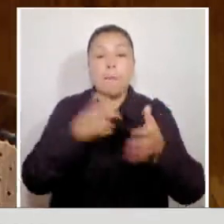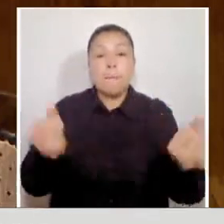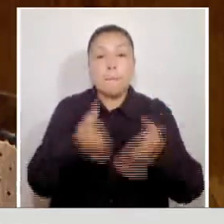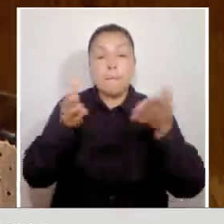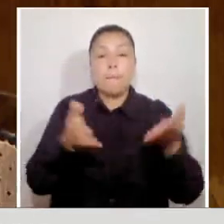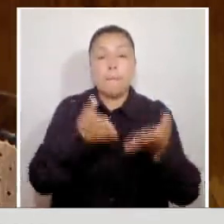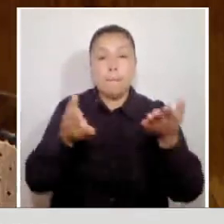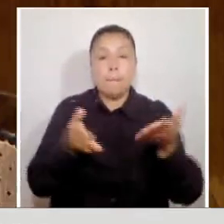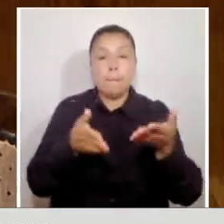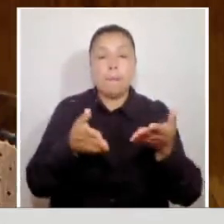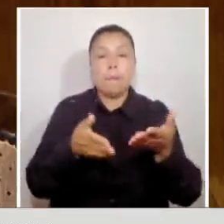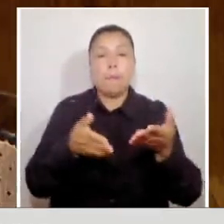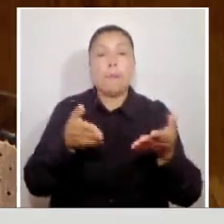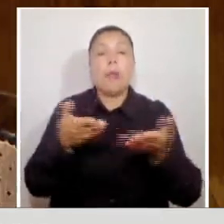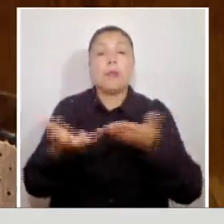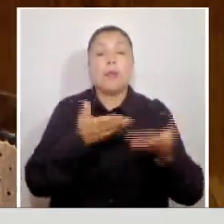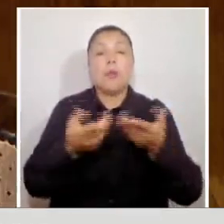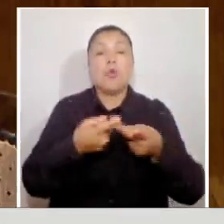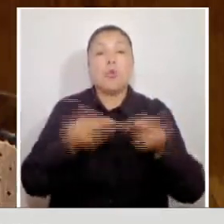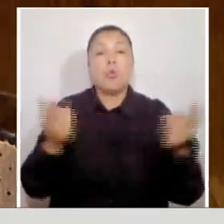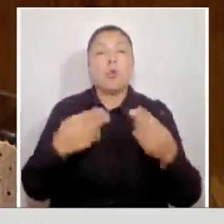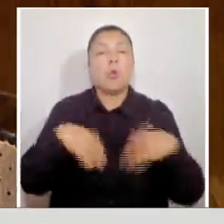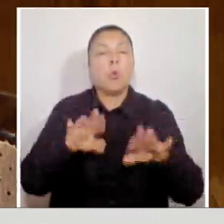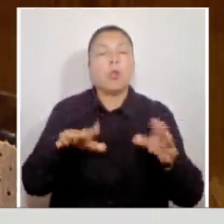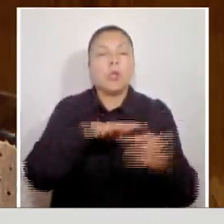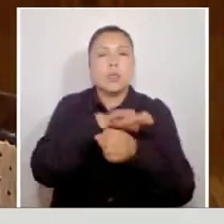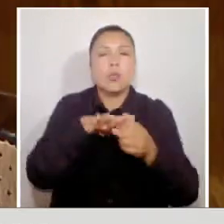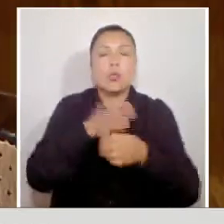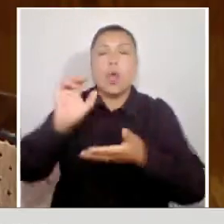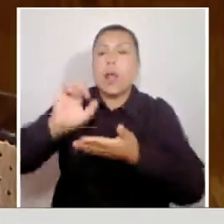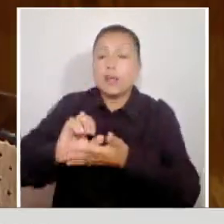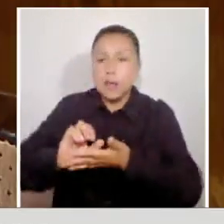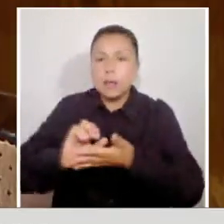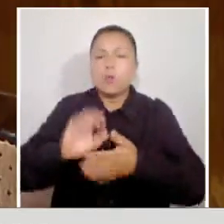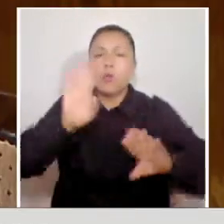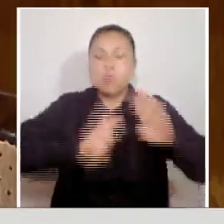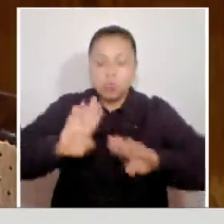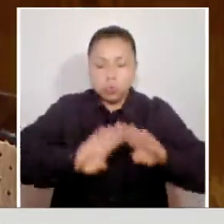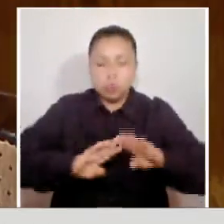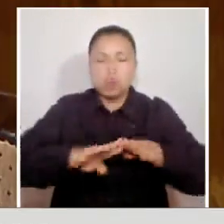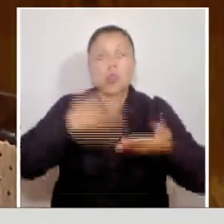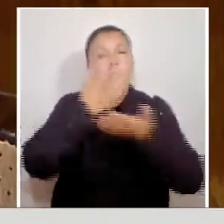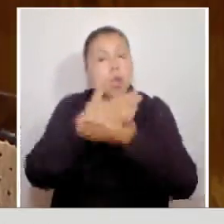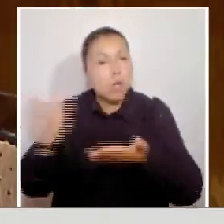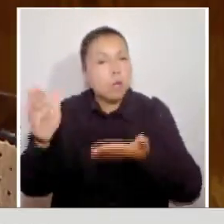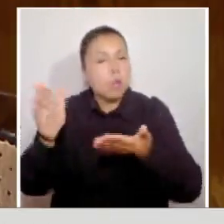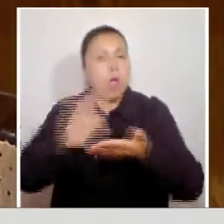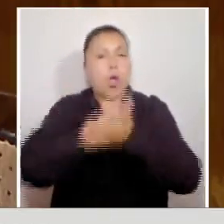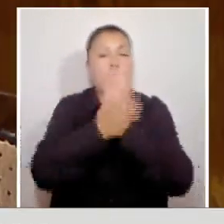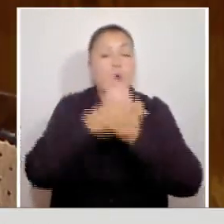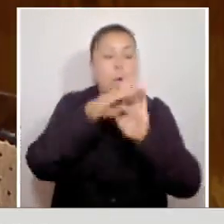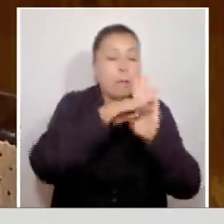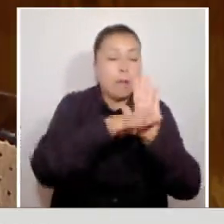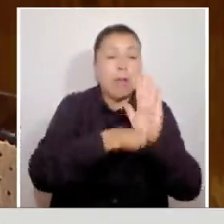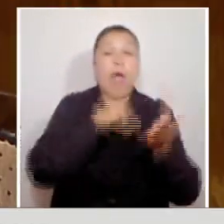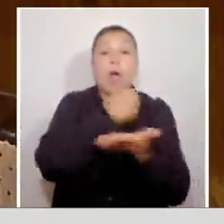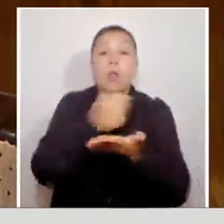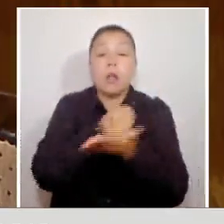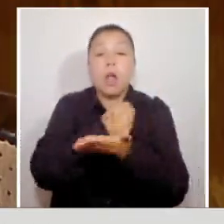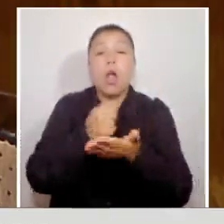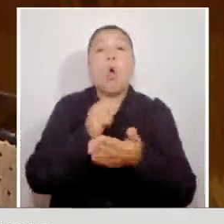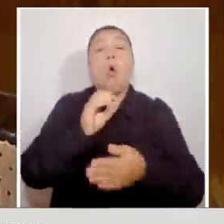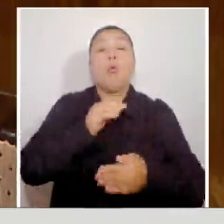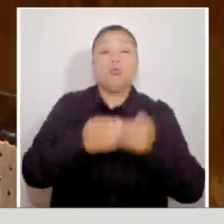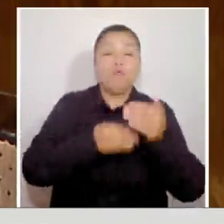públicos en cualquier caso el estado deberá procurar eliminar toda medida o trámite o procedimiento que